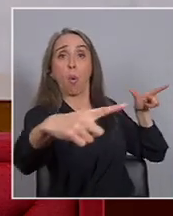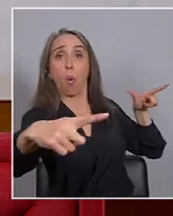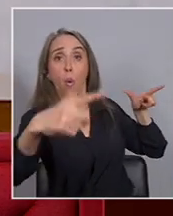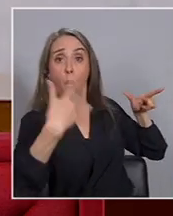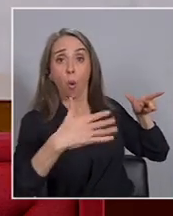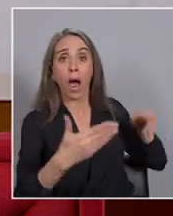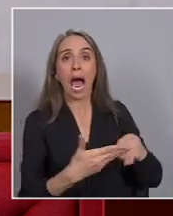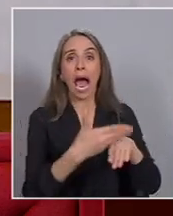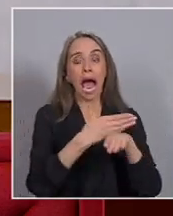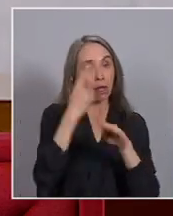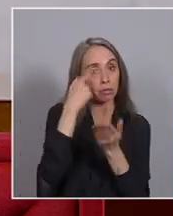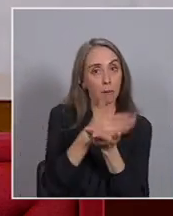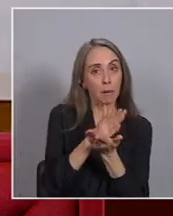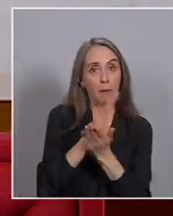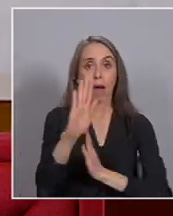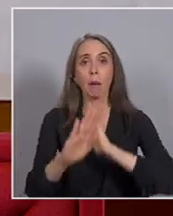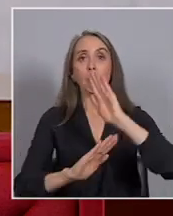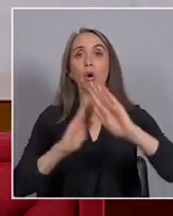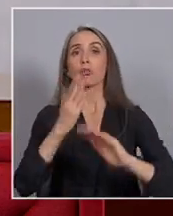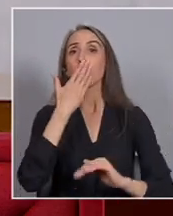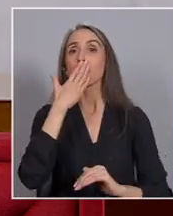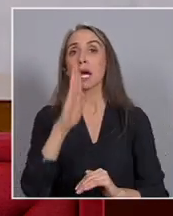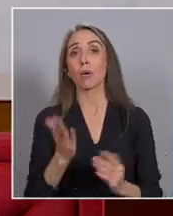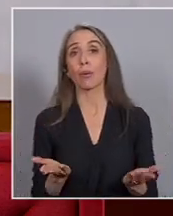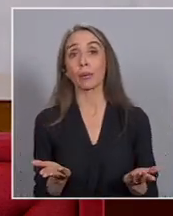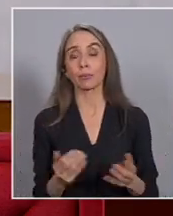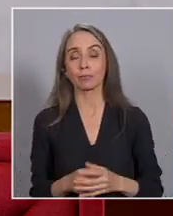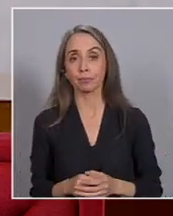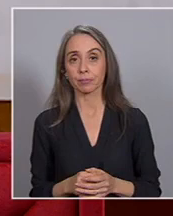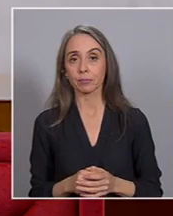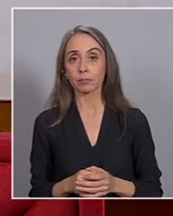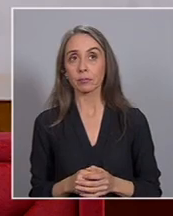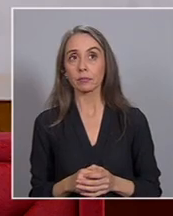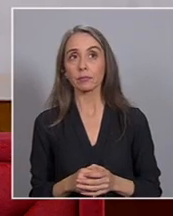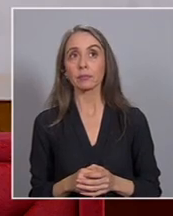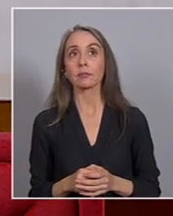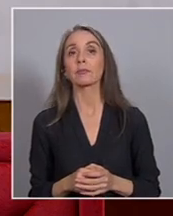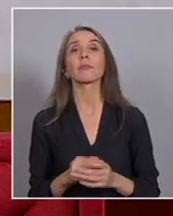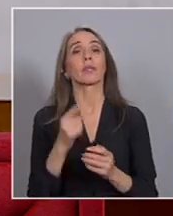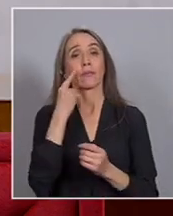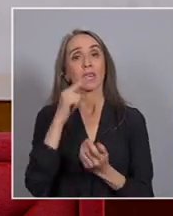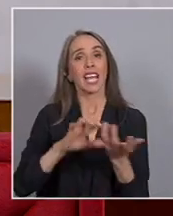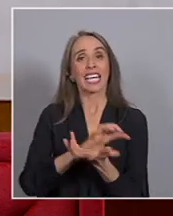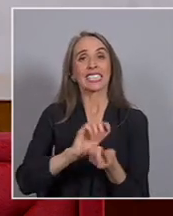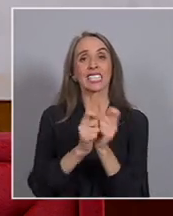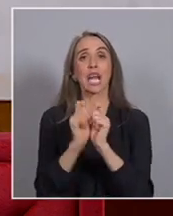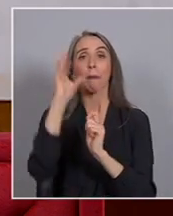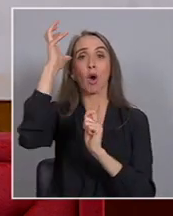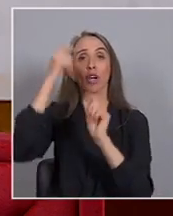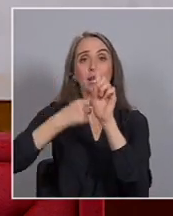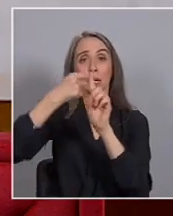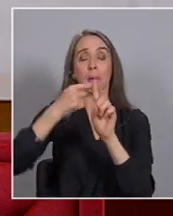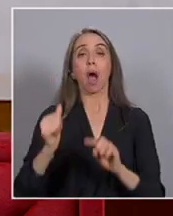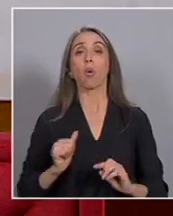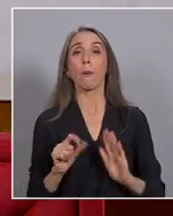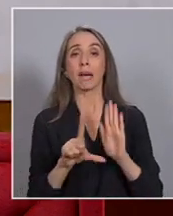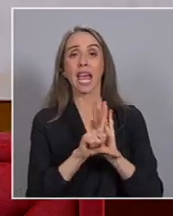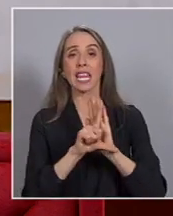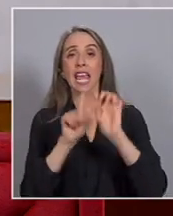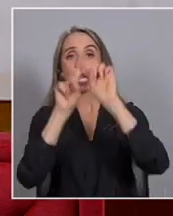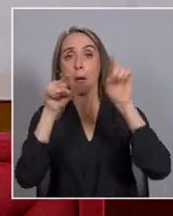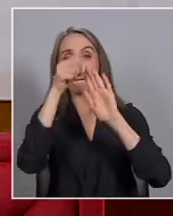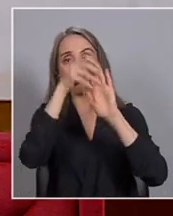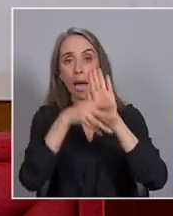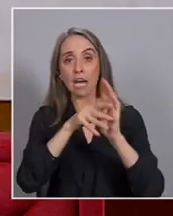importante anticiparnos y proteger de mejor manera. Ahora, frente a la crisis climática y en el cumplimiento con la ley marco de